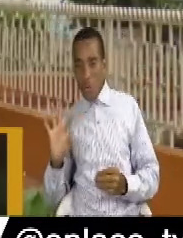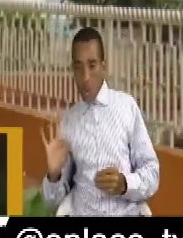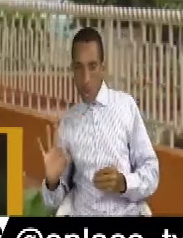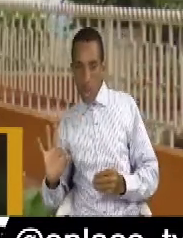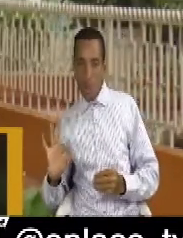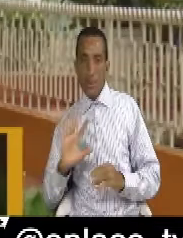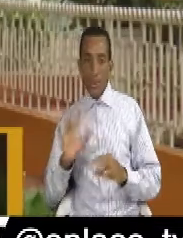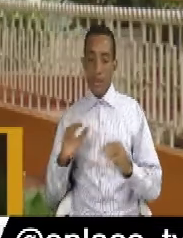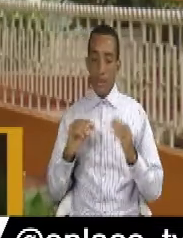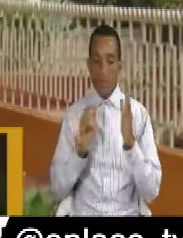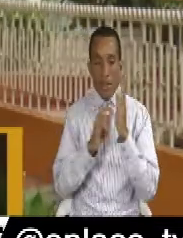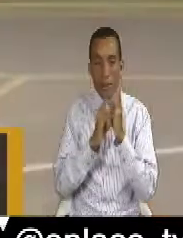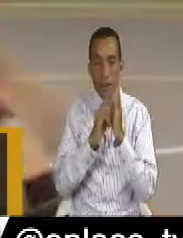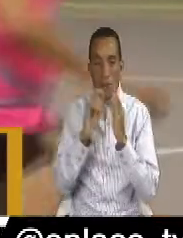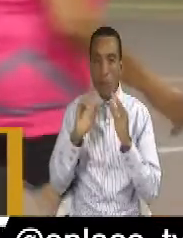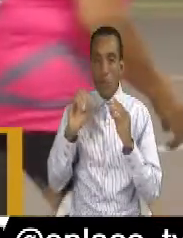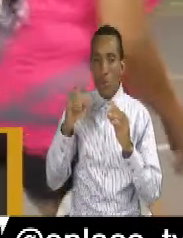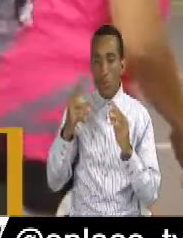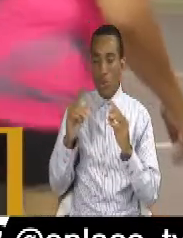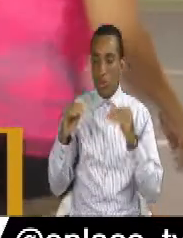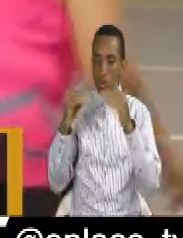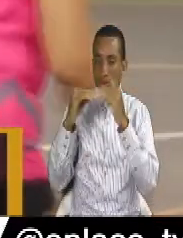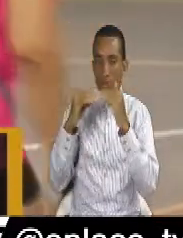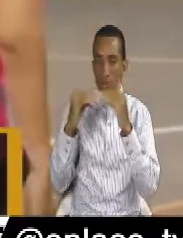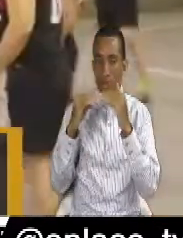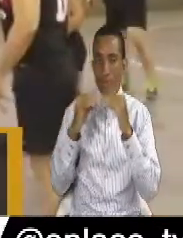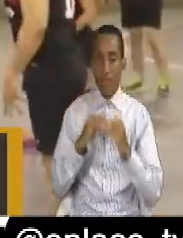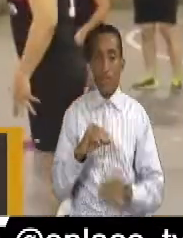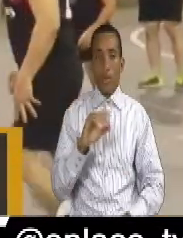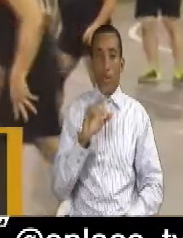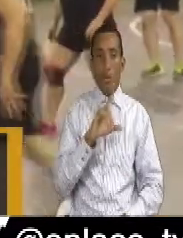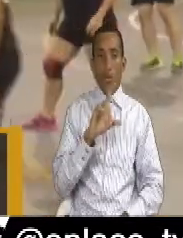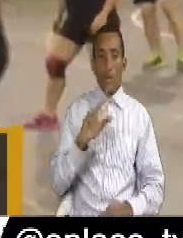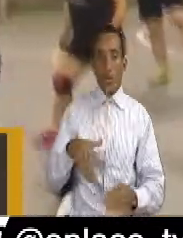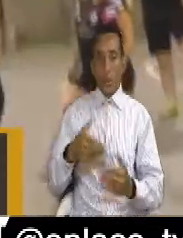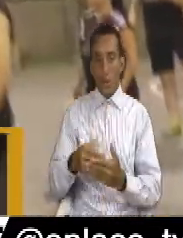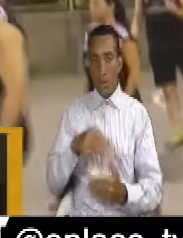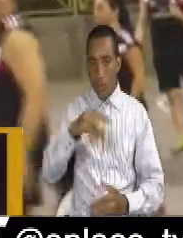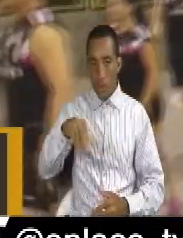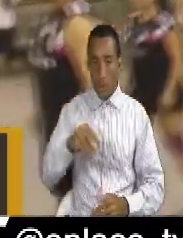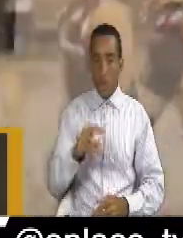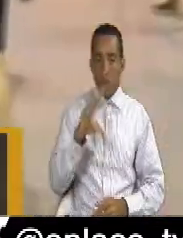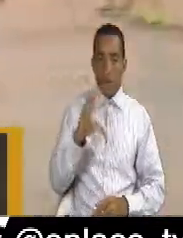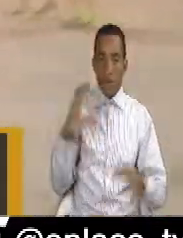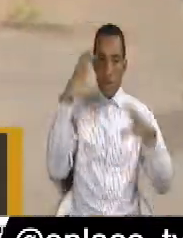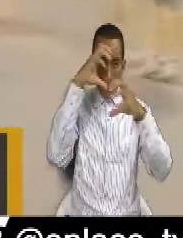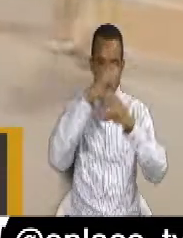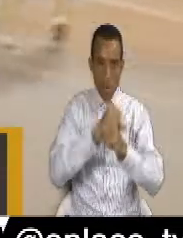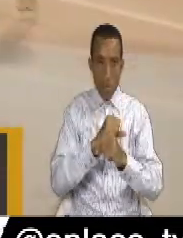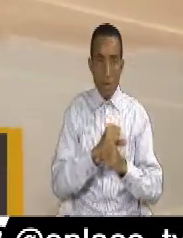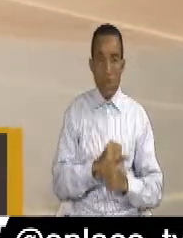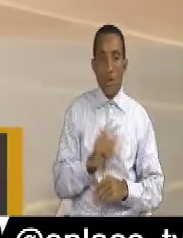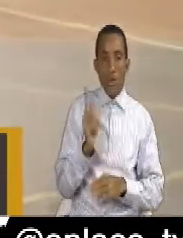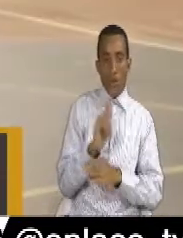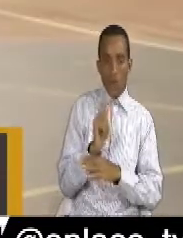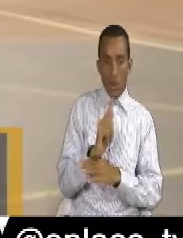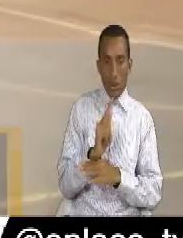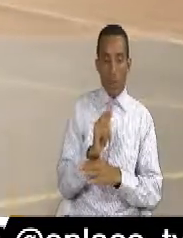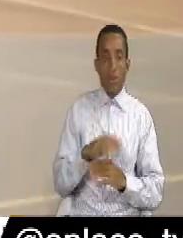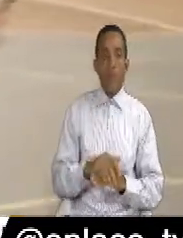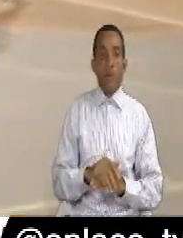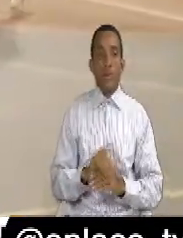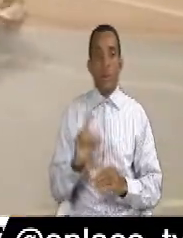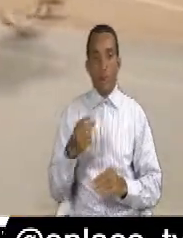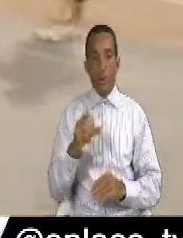la tabla de posiciones bien, bien pegadita. De lunes a miércoles a partir de las 7 de la noche en La Floresta y Los Gallos, usted podrá disfrutar de